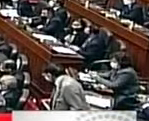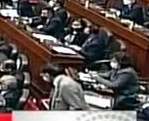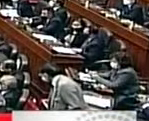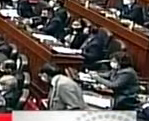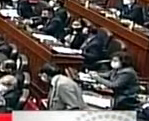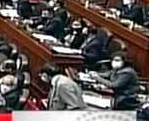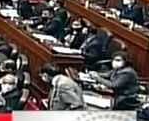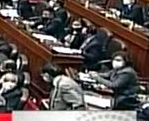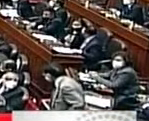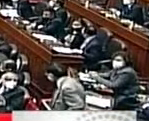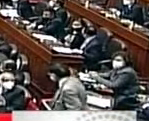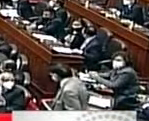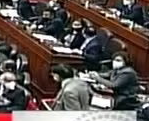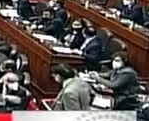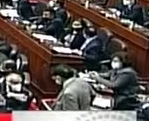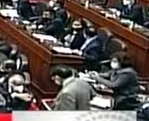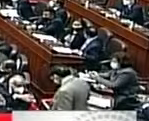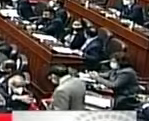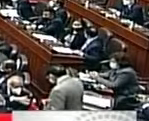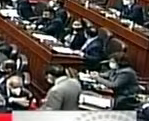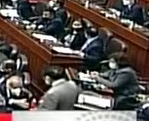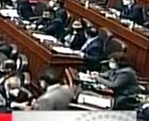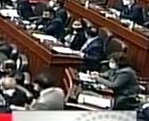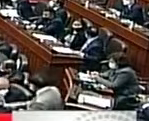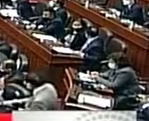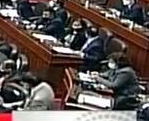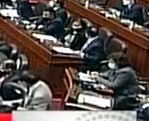votada en la misma sesión o en la siguiente,